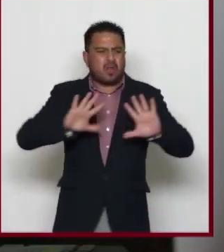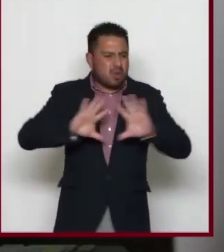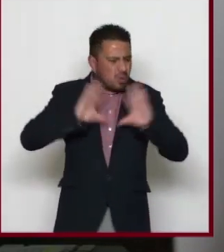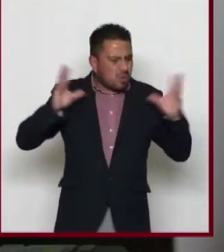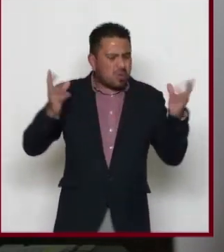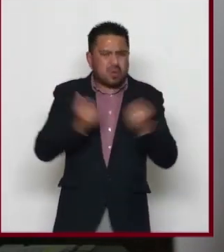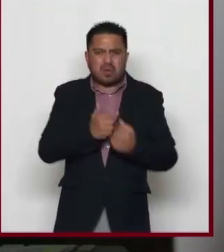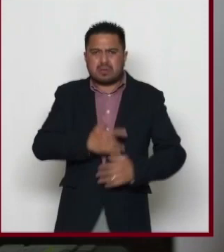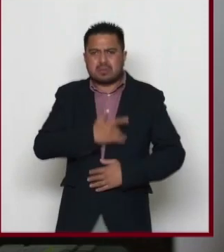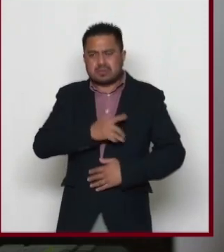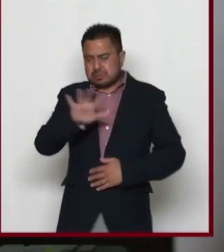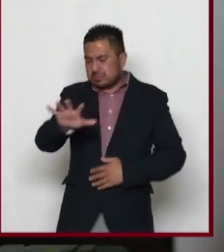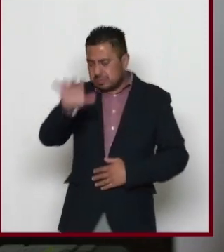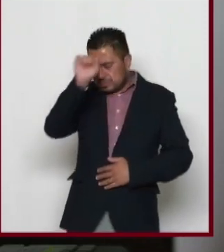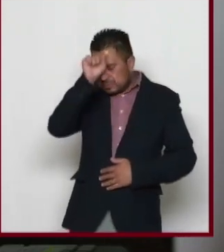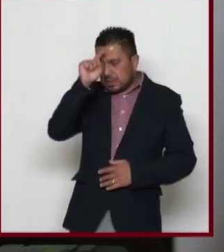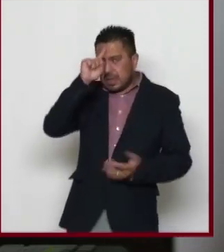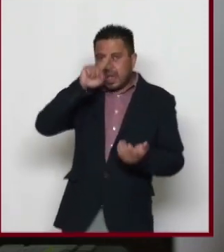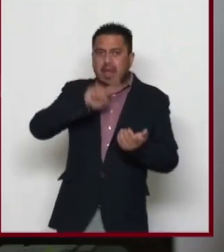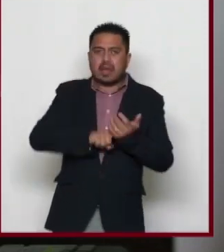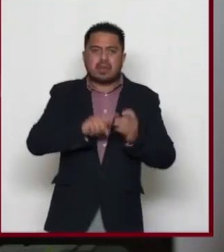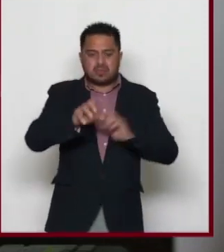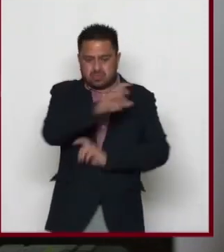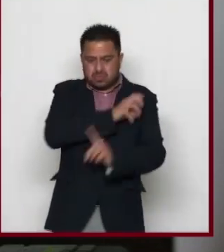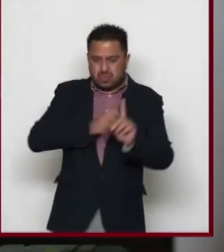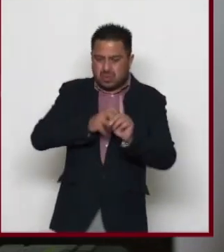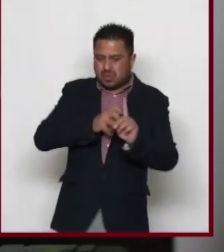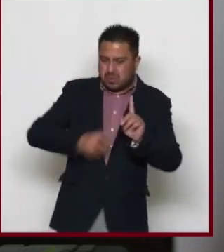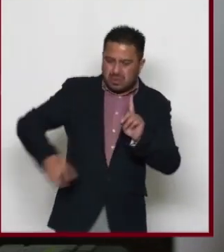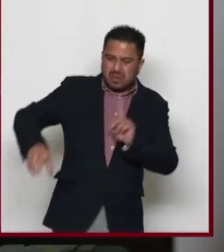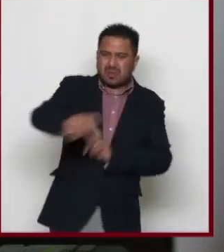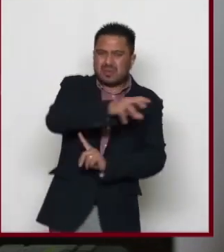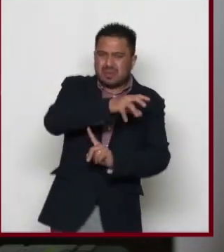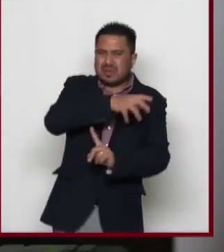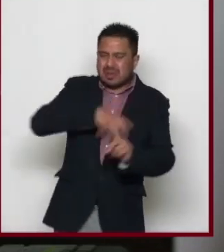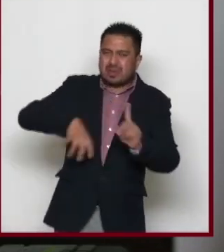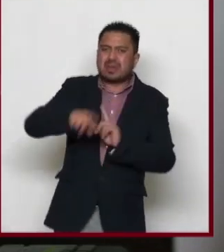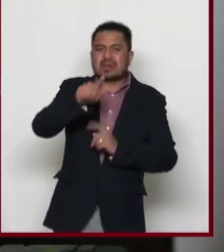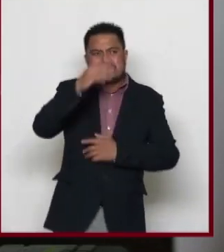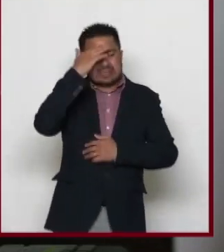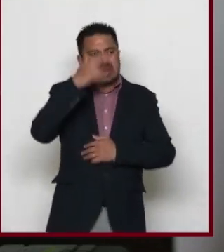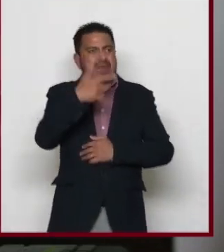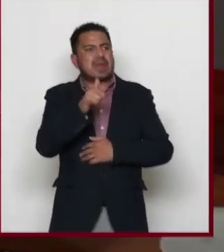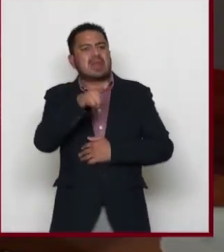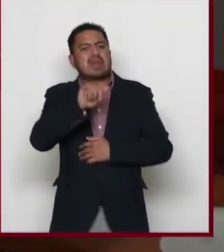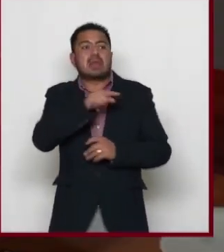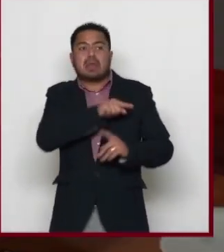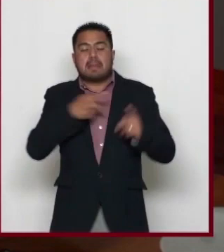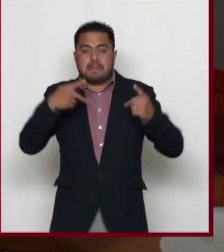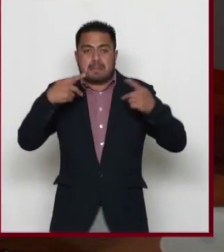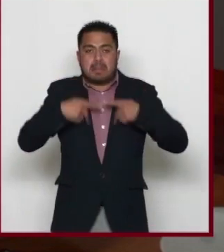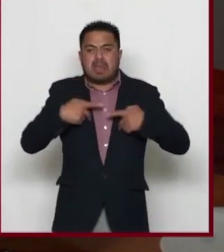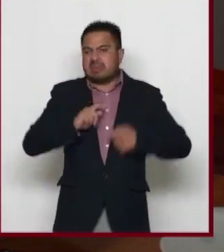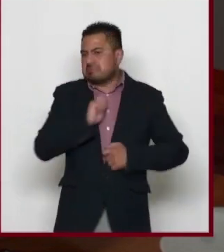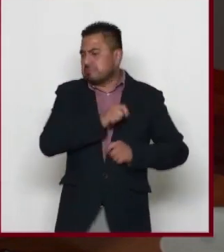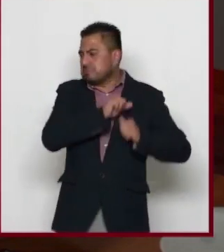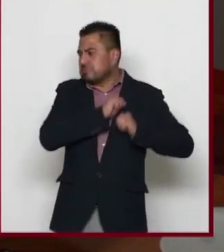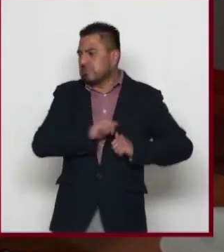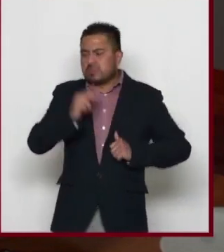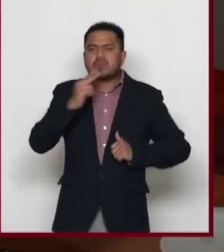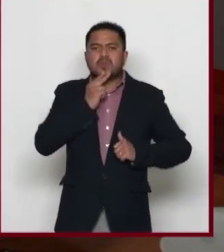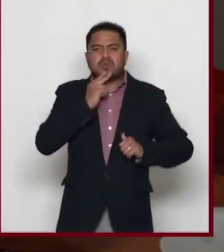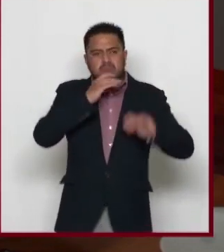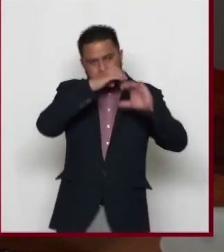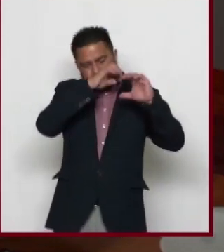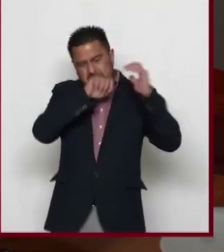qué fue lo que observó Galileo que cambió por completo la cosmovisión que se tiene del sistema solar? Entonces, como ustedes saben, Galileo